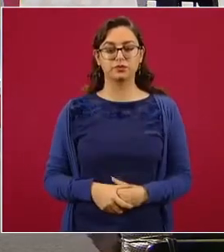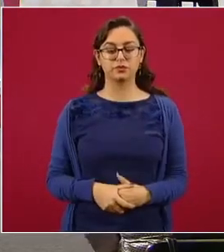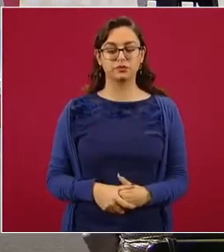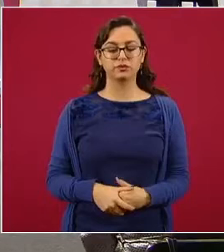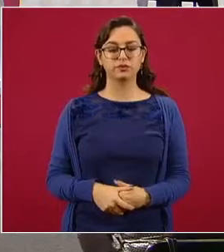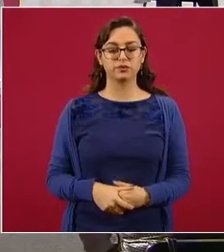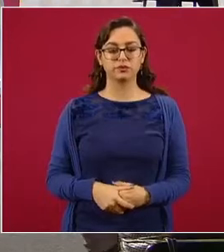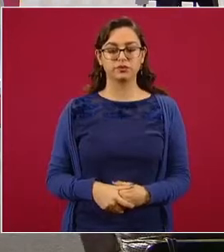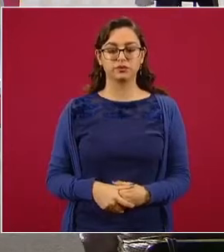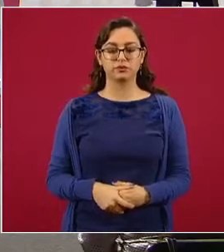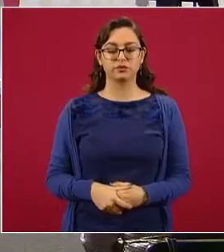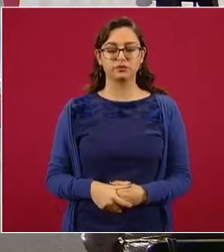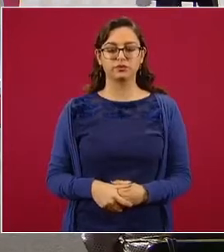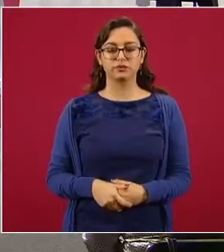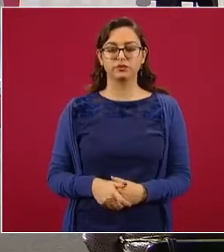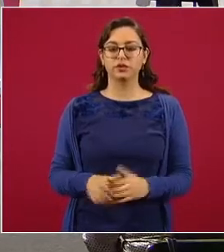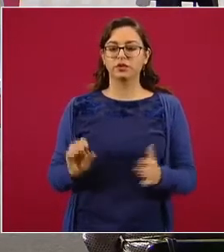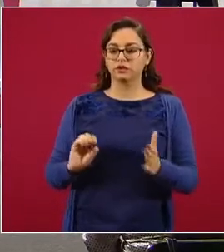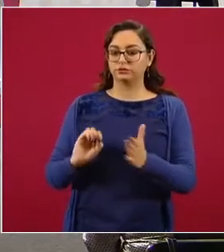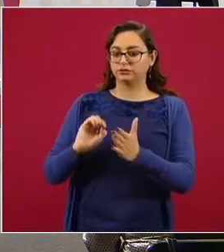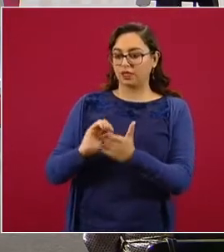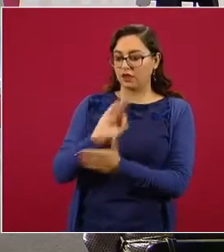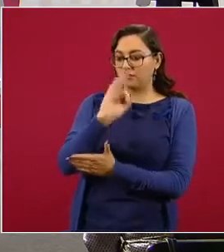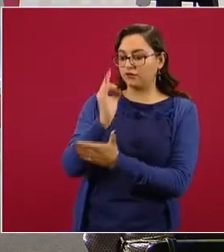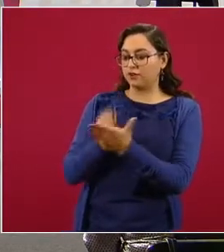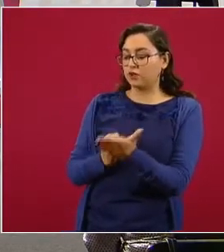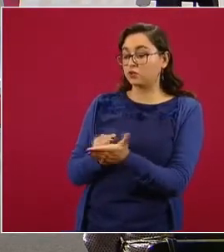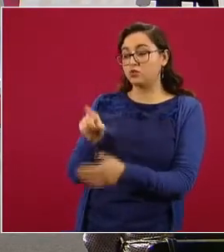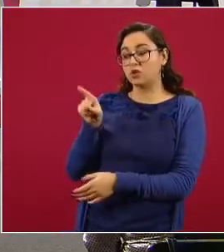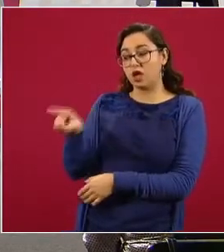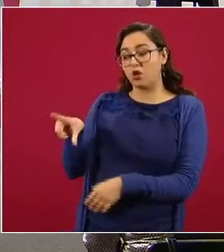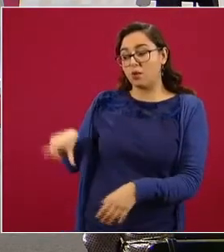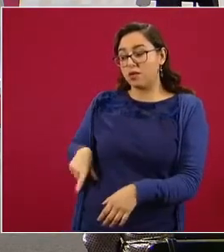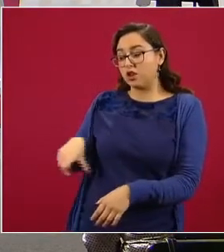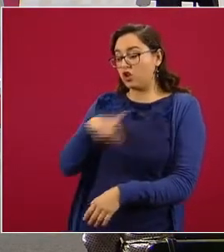Como apoyo de la factura que se adeuda por